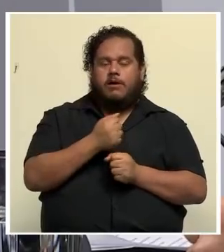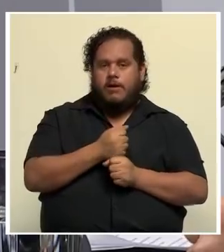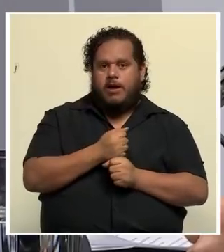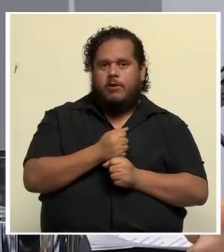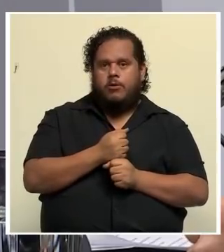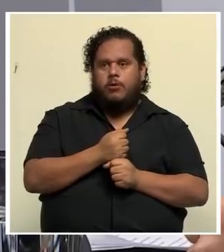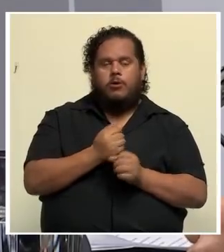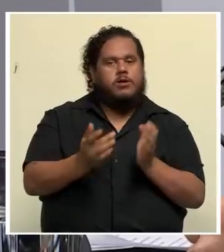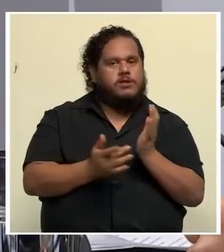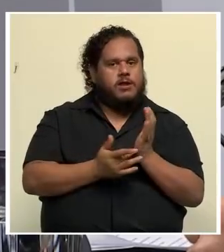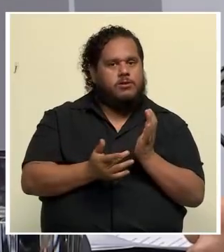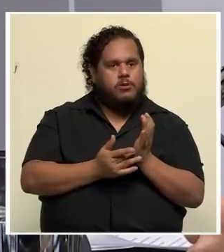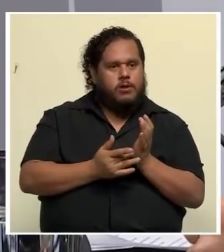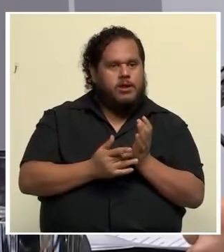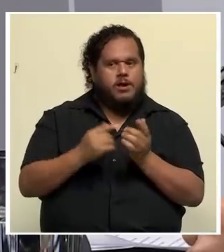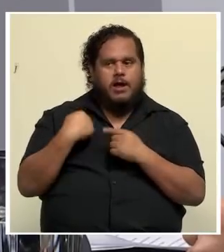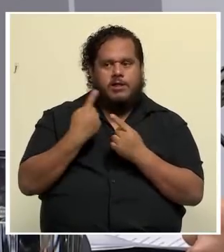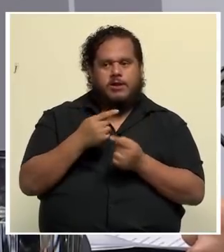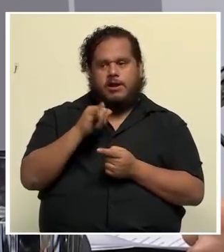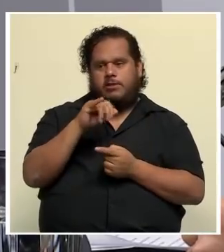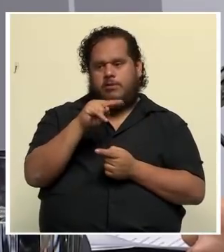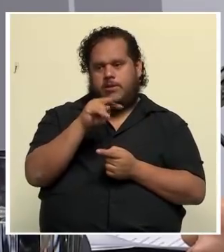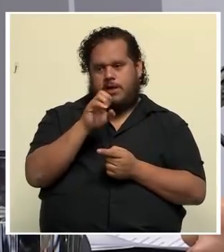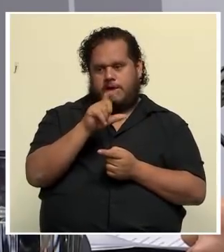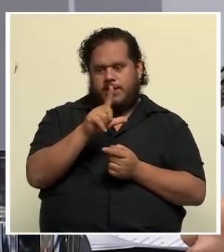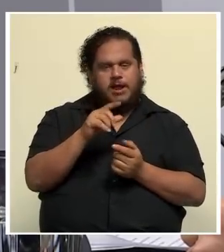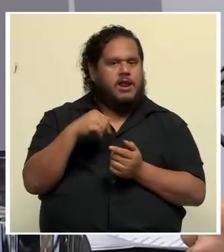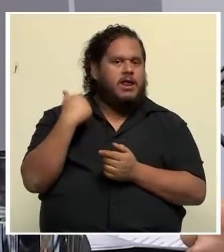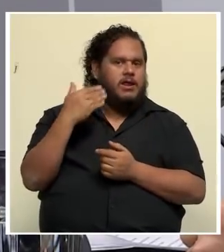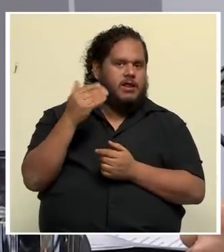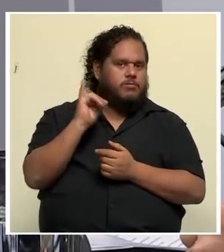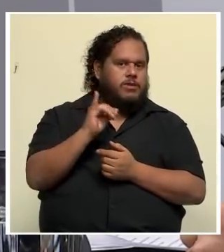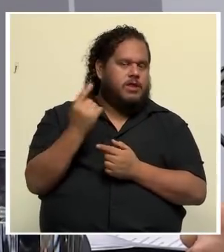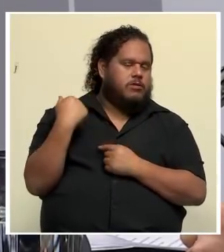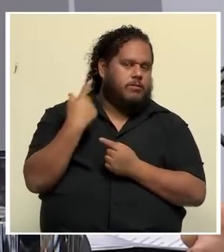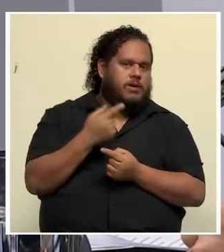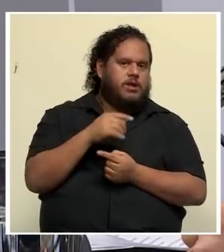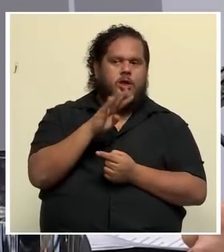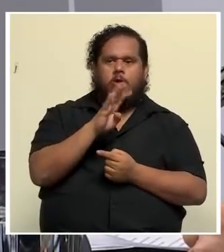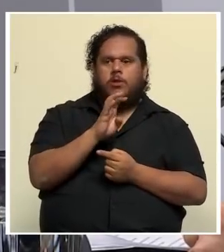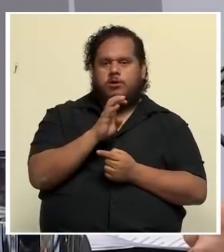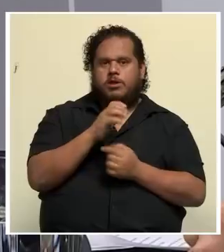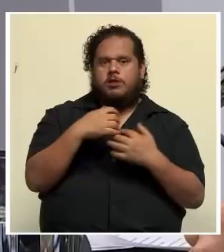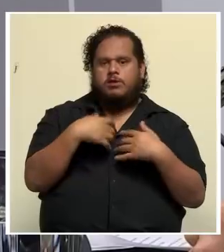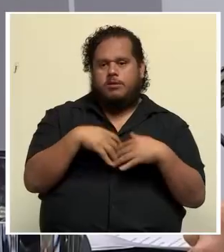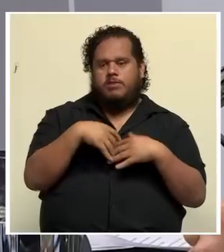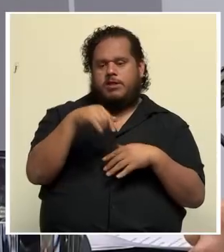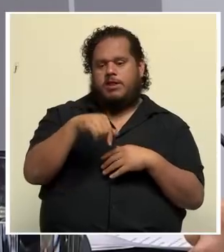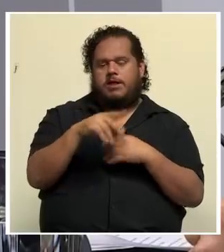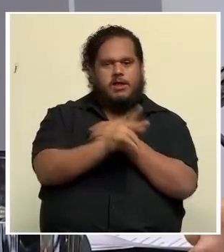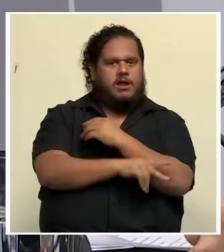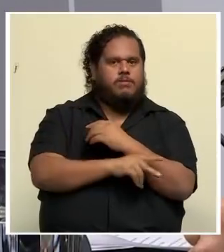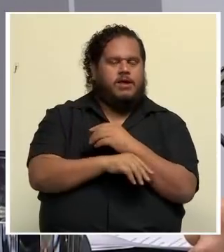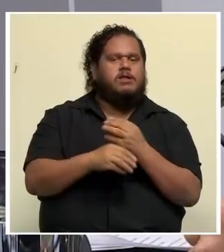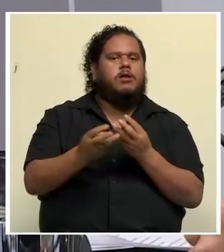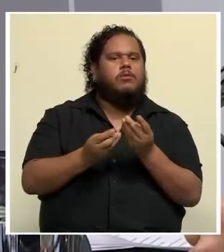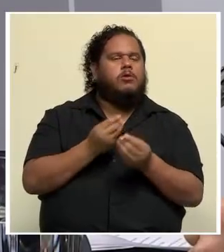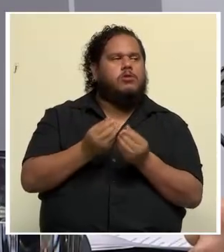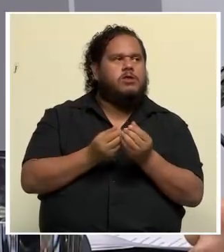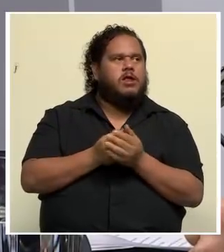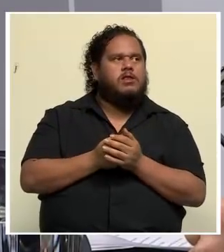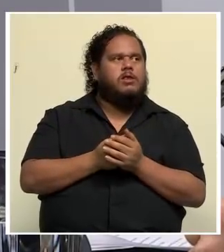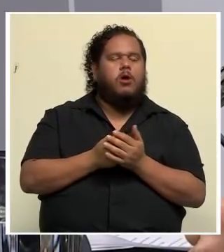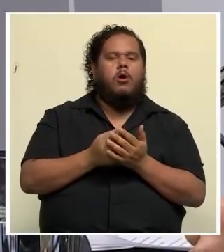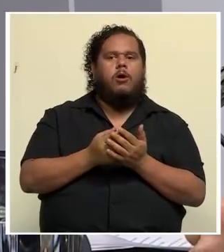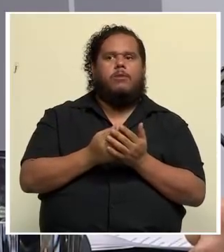inclusive tecnológico, trayendo a Intel, que después de eso han venido 400 empresas al país, creando 200,000